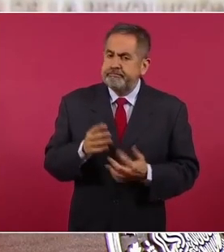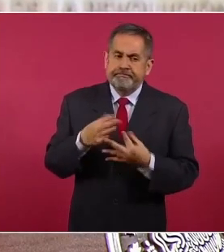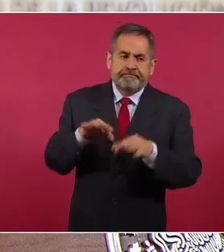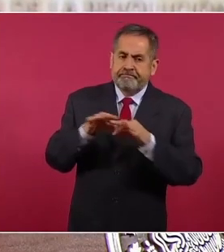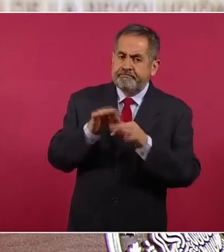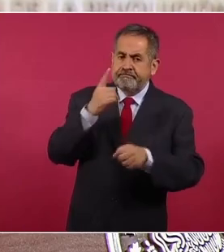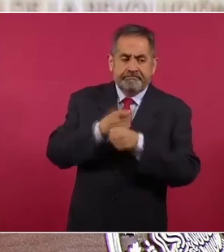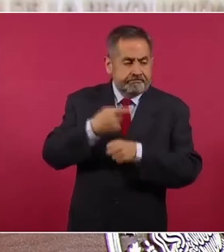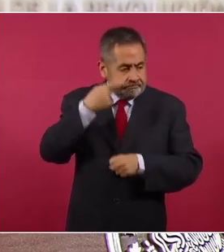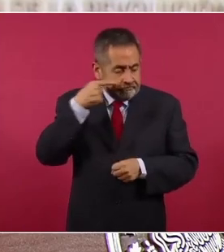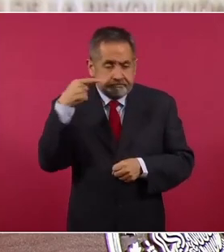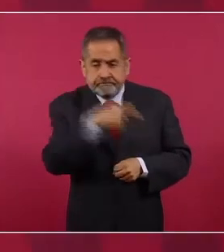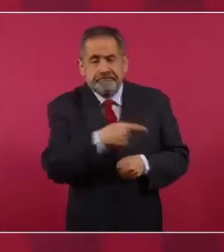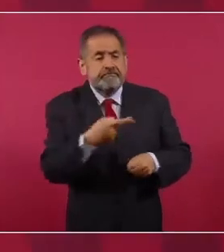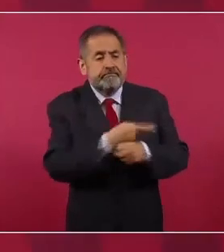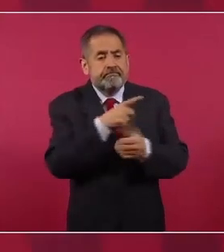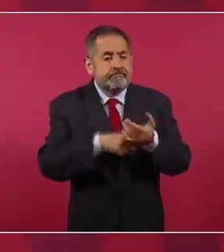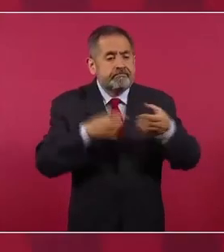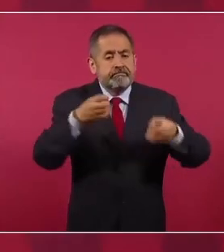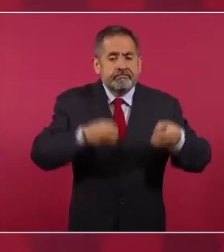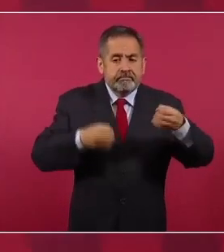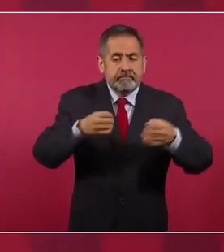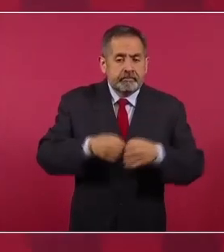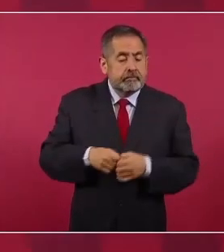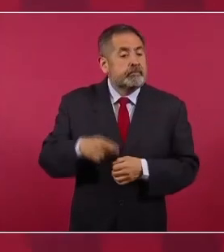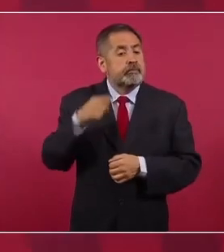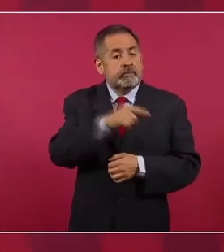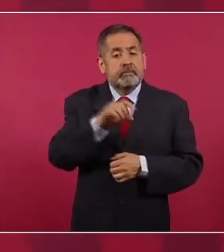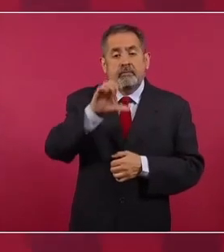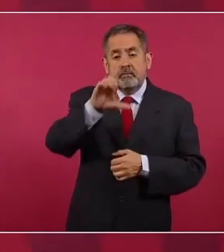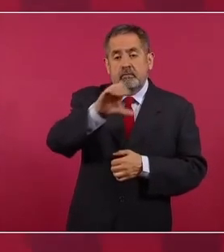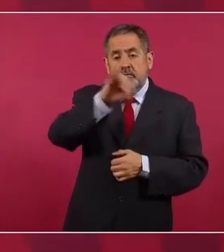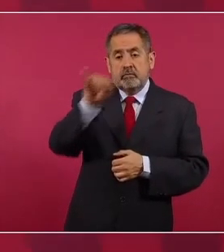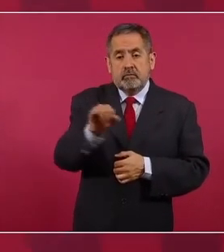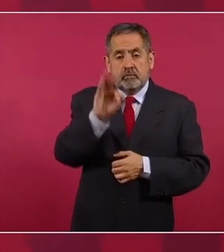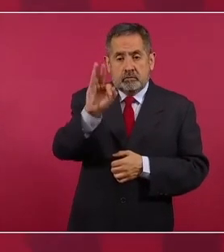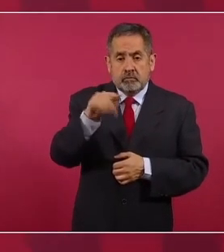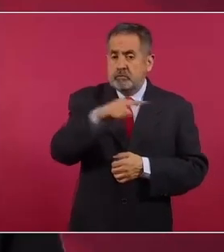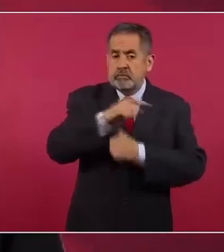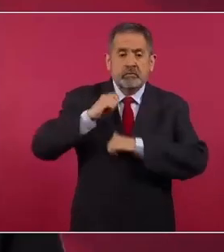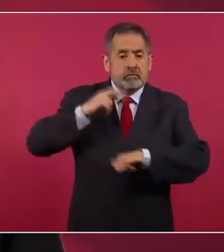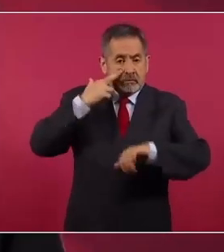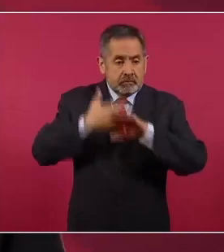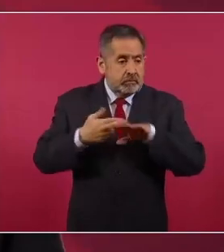prioritario. El Consejo de la Judicatura.